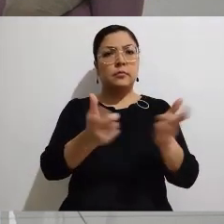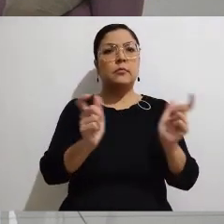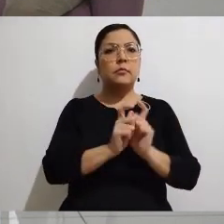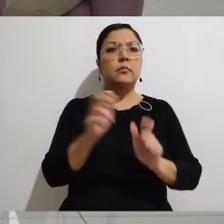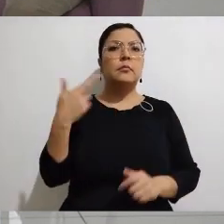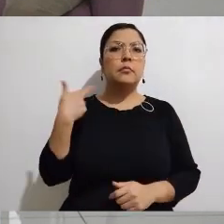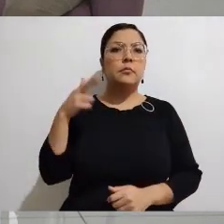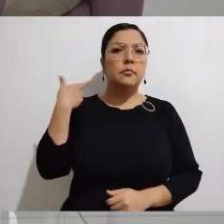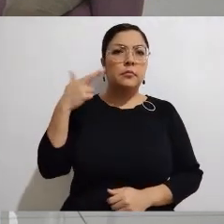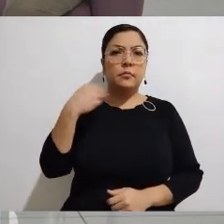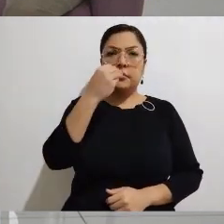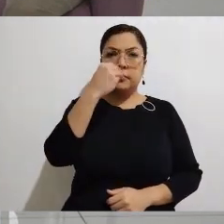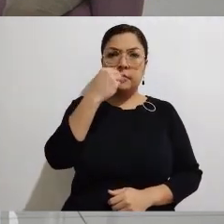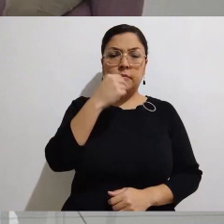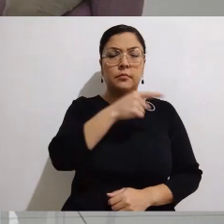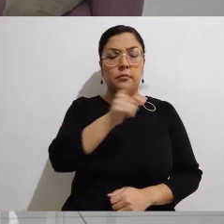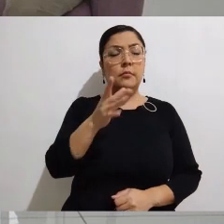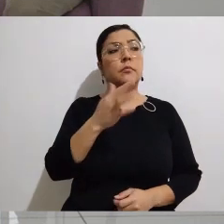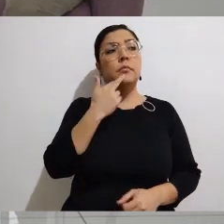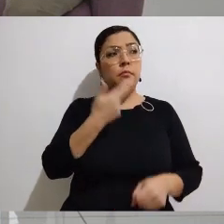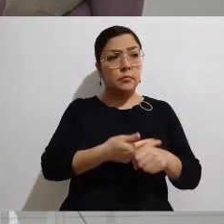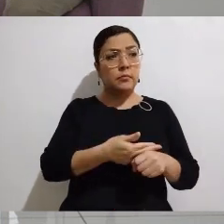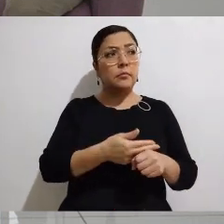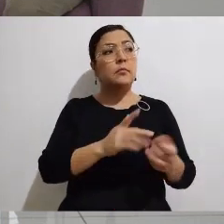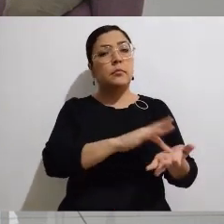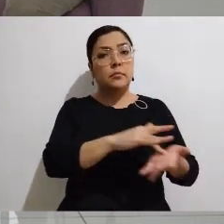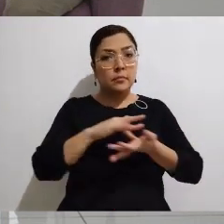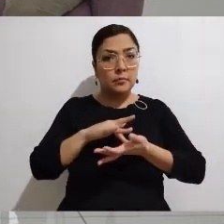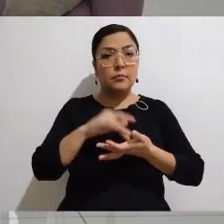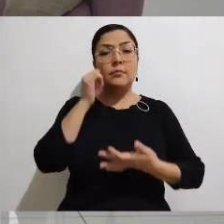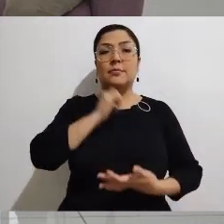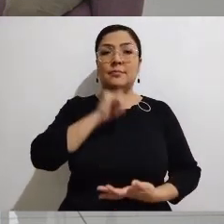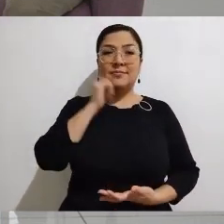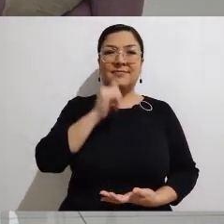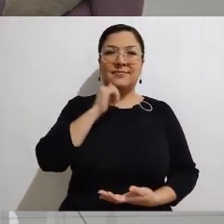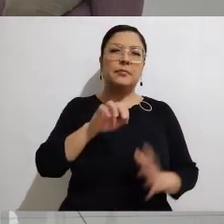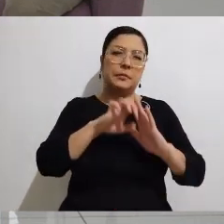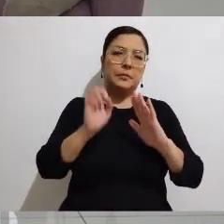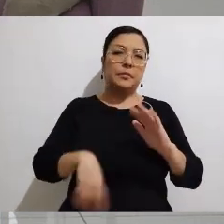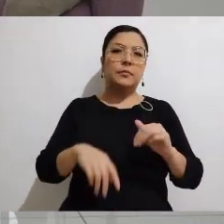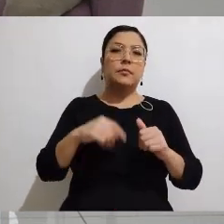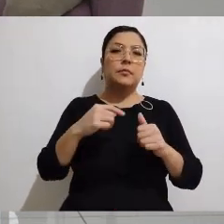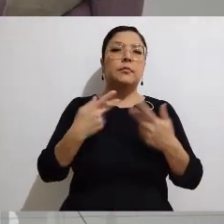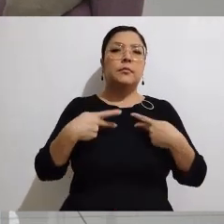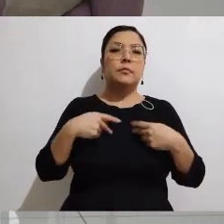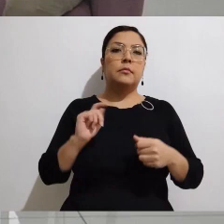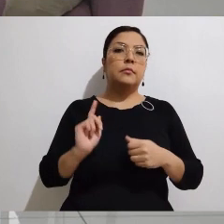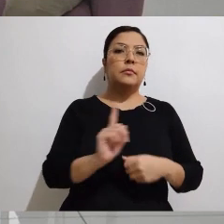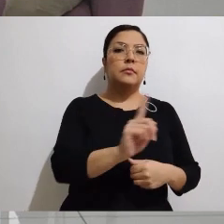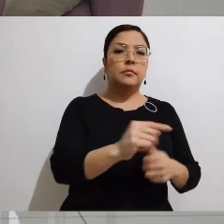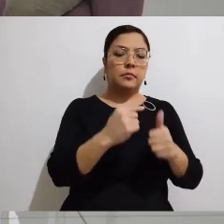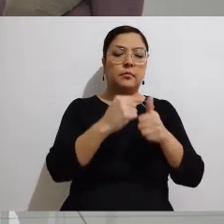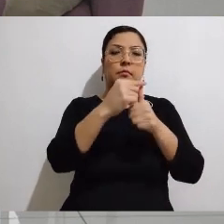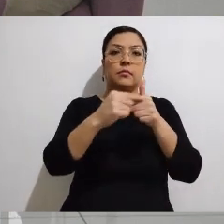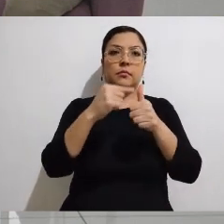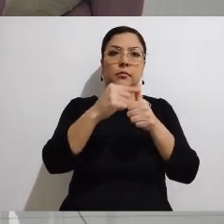que siempre nos ha apoyado mucho, le otorgue algún pequeño incentivo a la persona que lleve su dedo entintado, sea a veces algún descuento, a